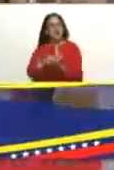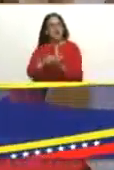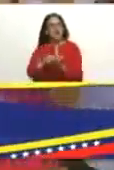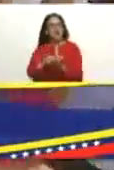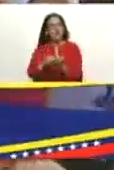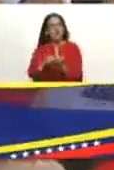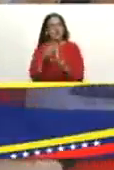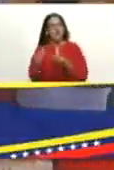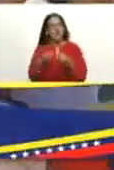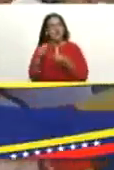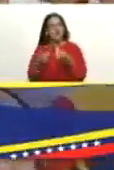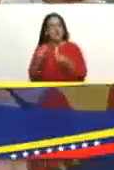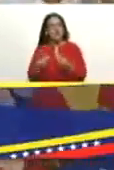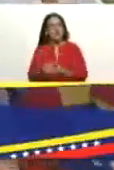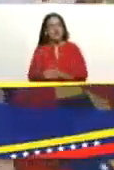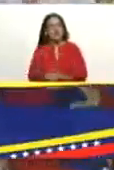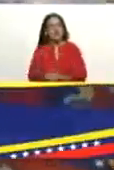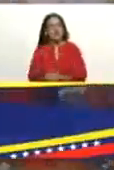hacerla.